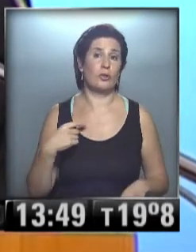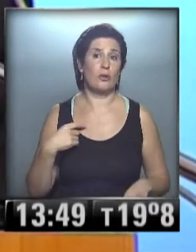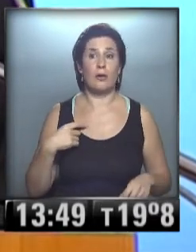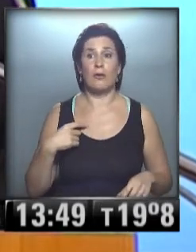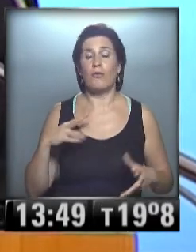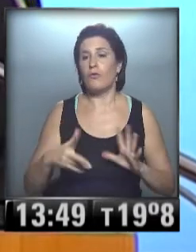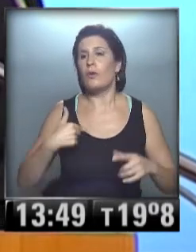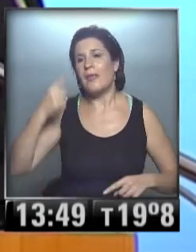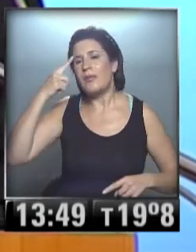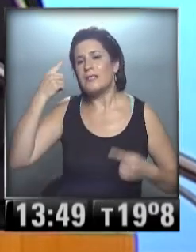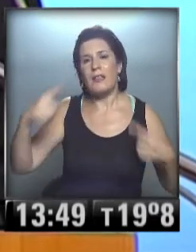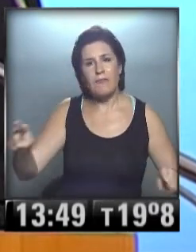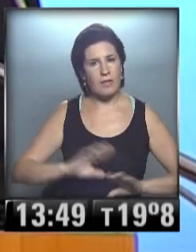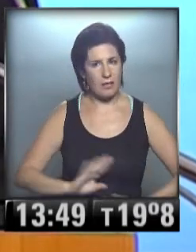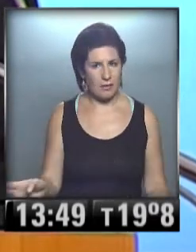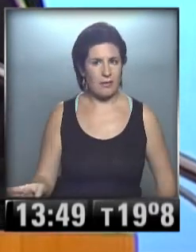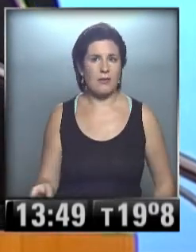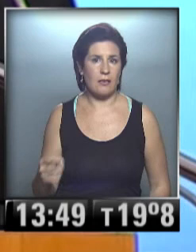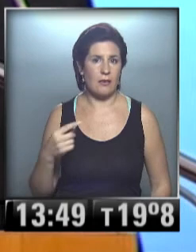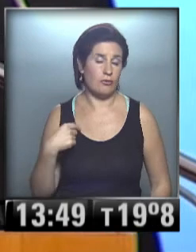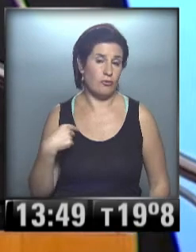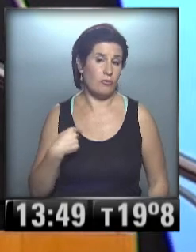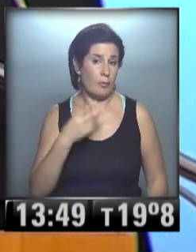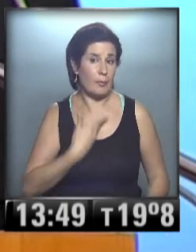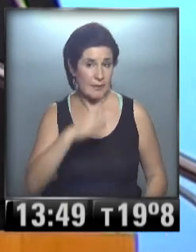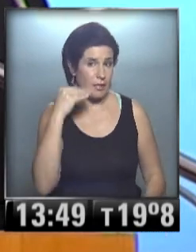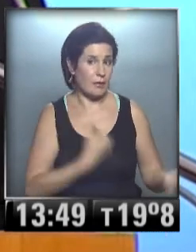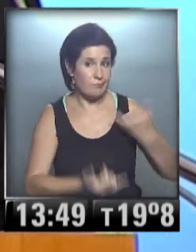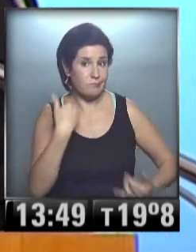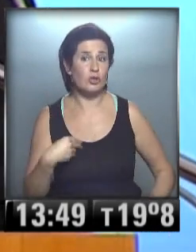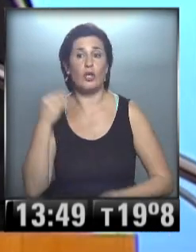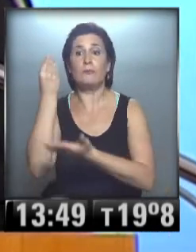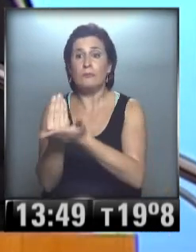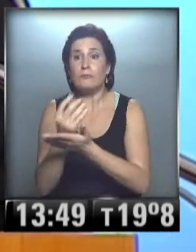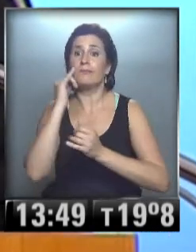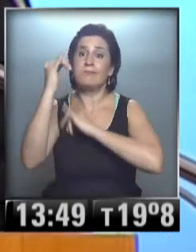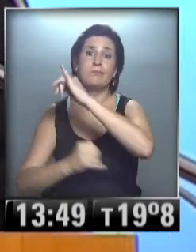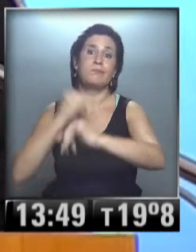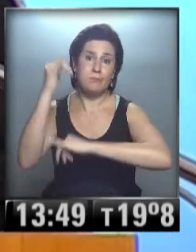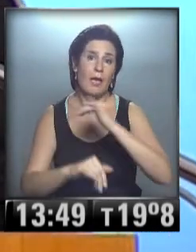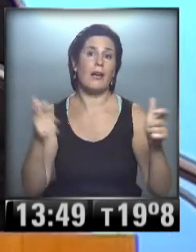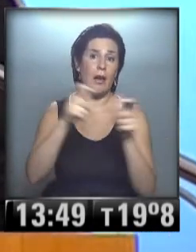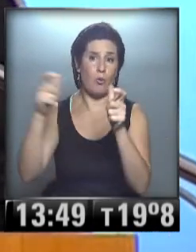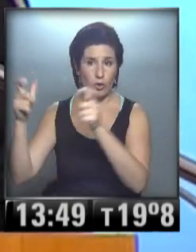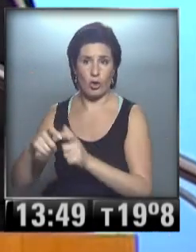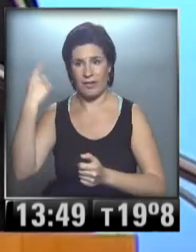nuestra presidenta y que transmití yo tanto en las reuniones colectivas como en las reuniones bilaterales.